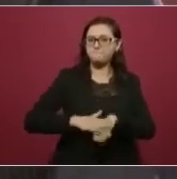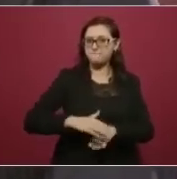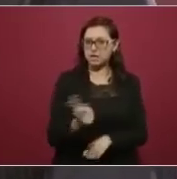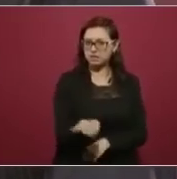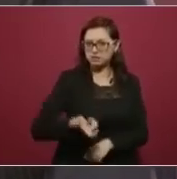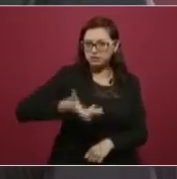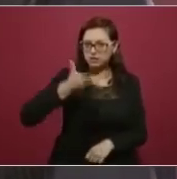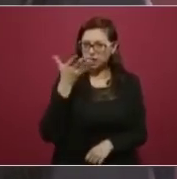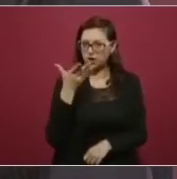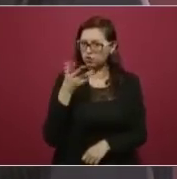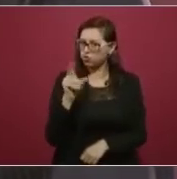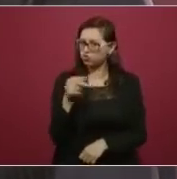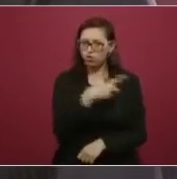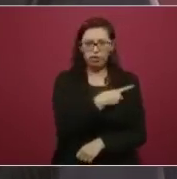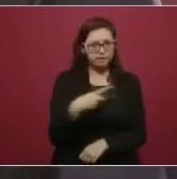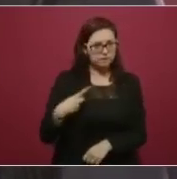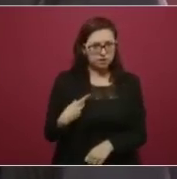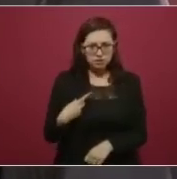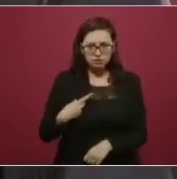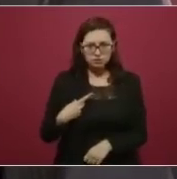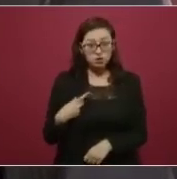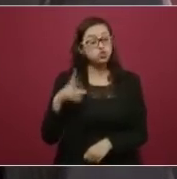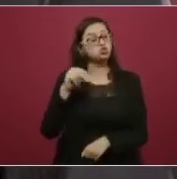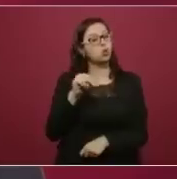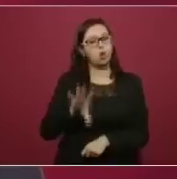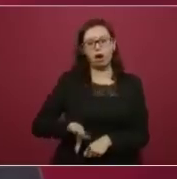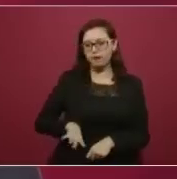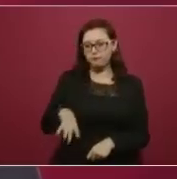que no se abuse,